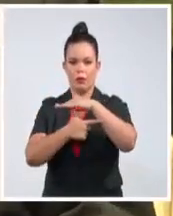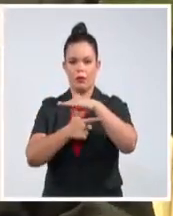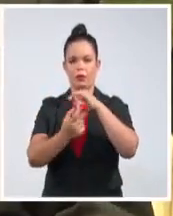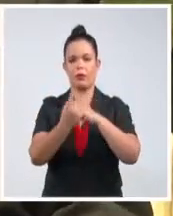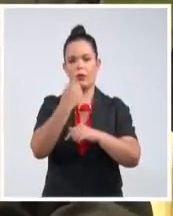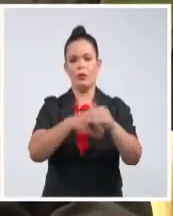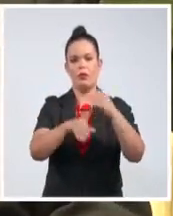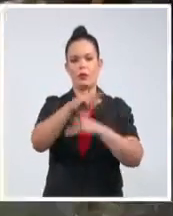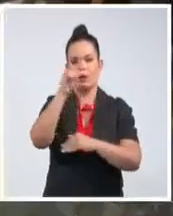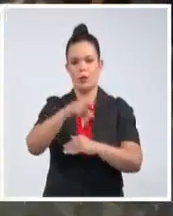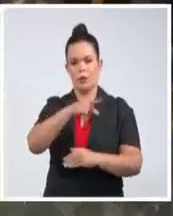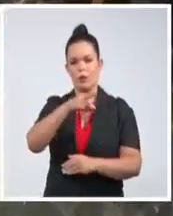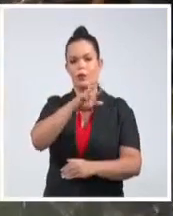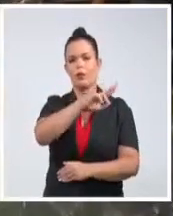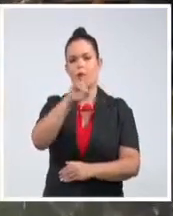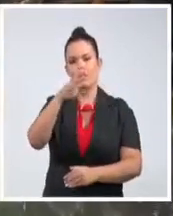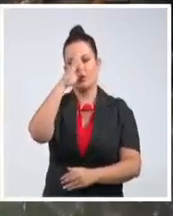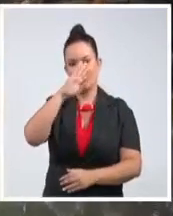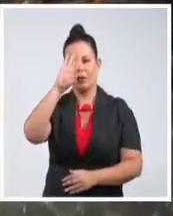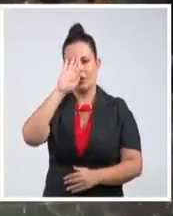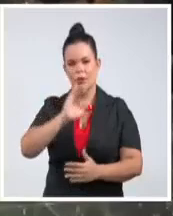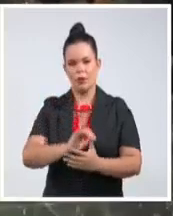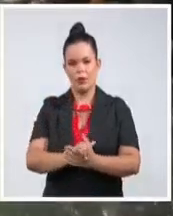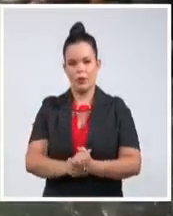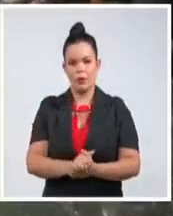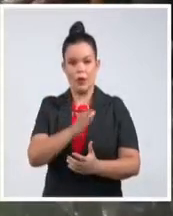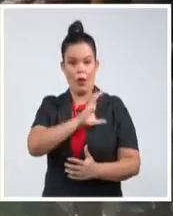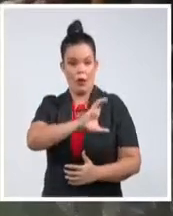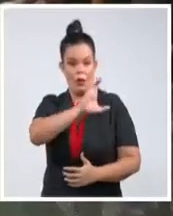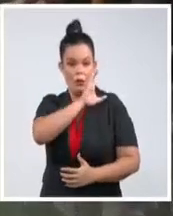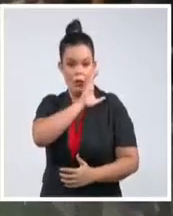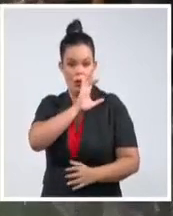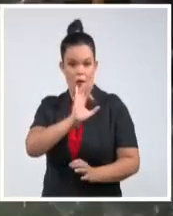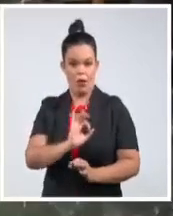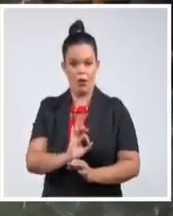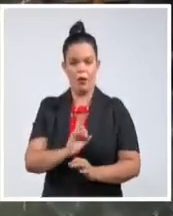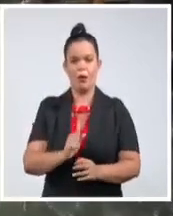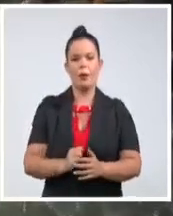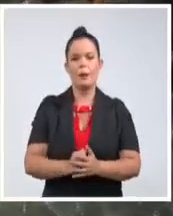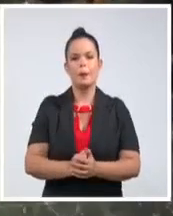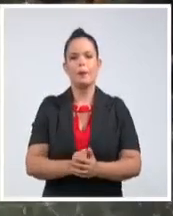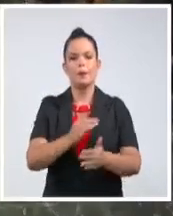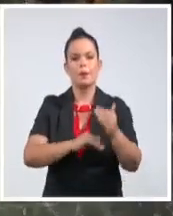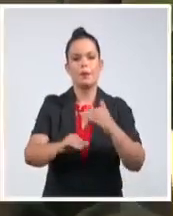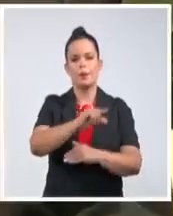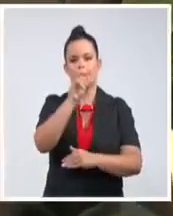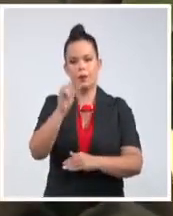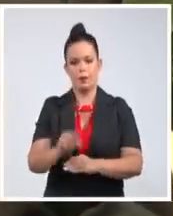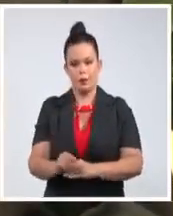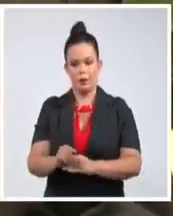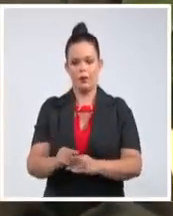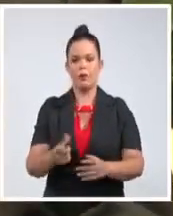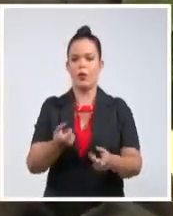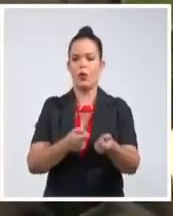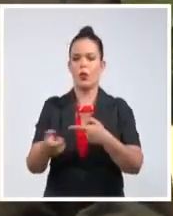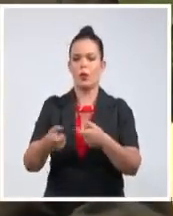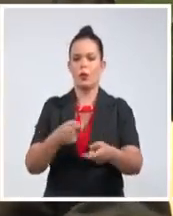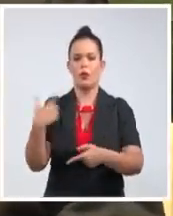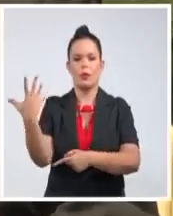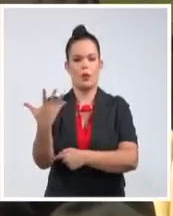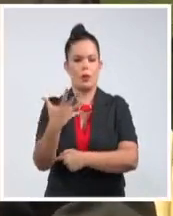República de Cuba, Ricardo Cabrizas Ruiz, el canciller Bruno Rodríguez Parrilla, el ministro de Comercio Exterior y la Inversión Extranjera,